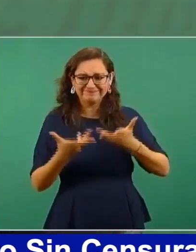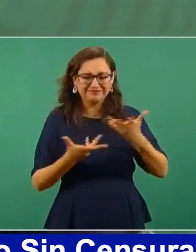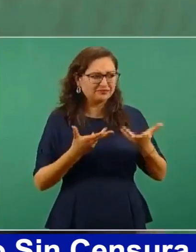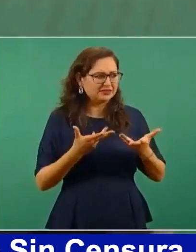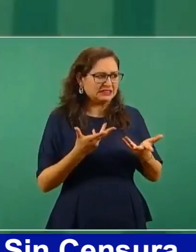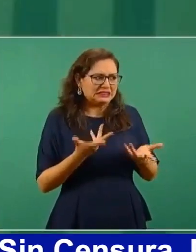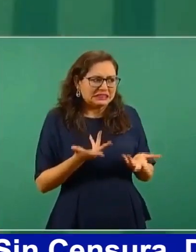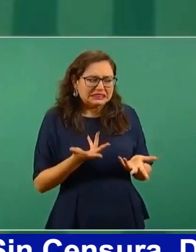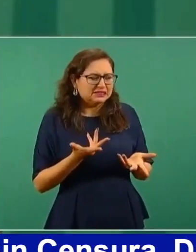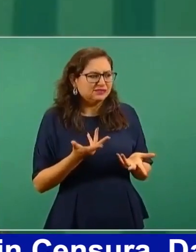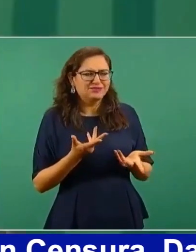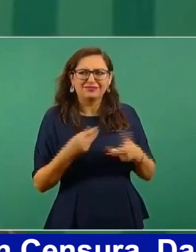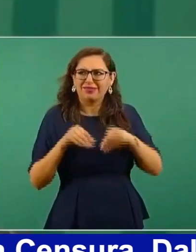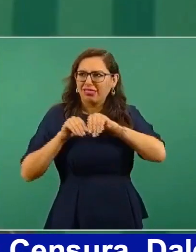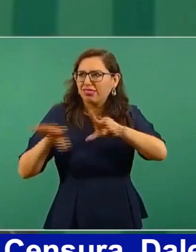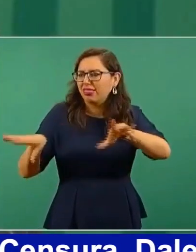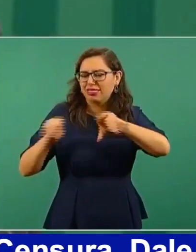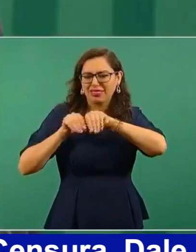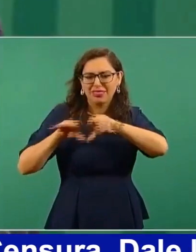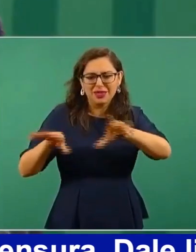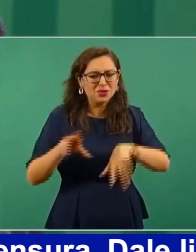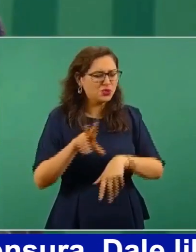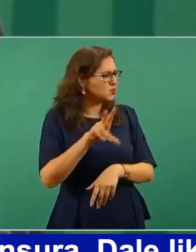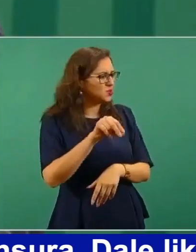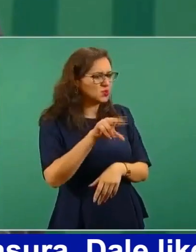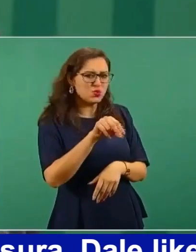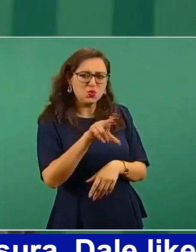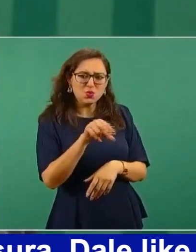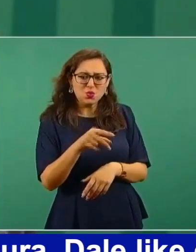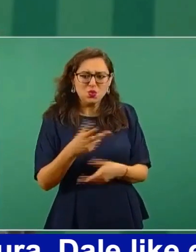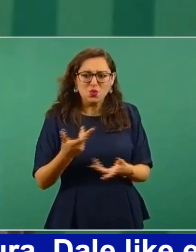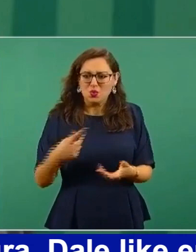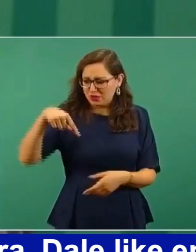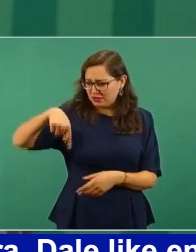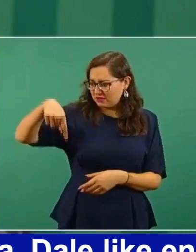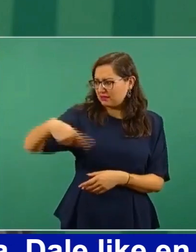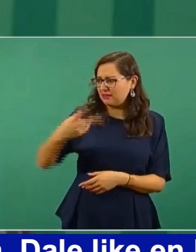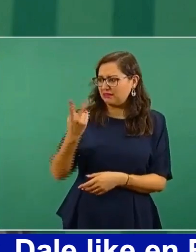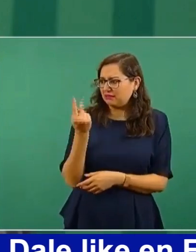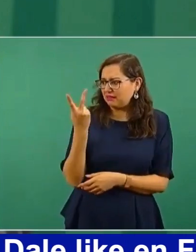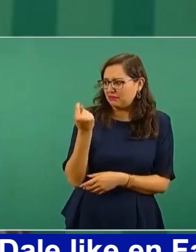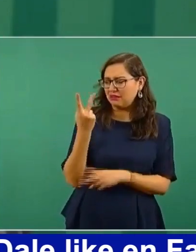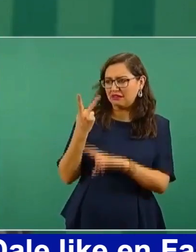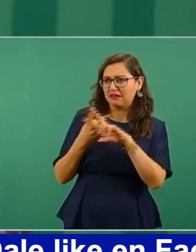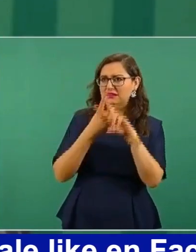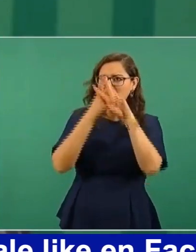y decía no, y la credibilidad,